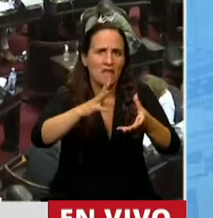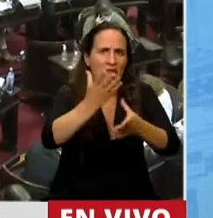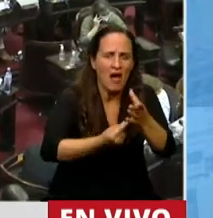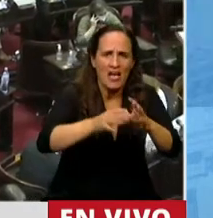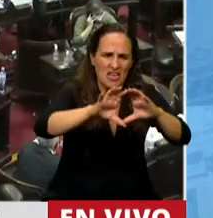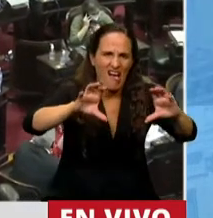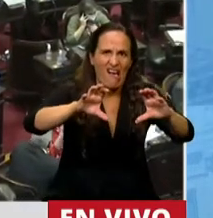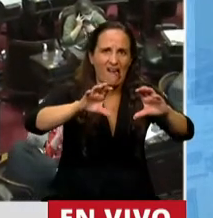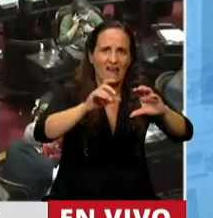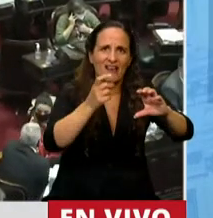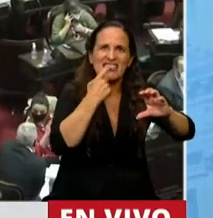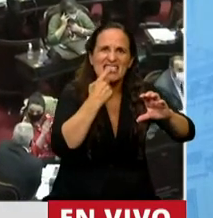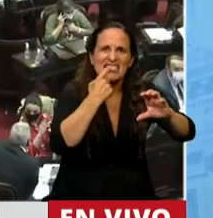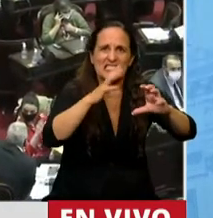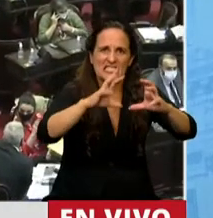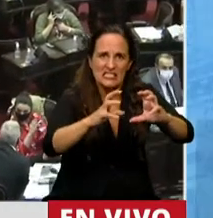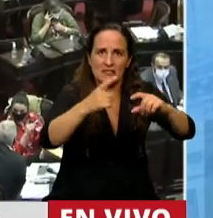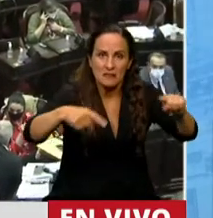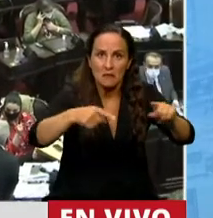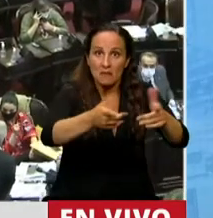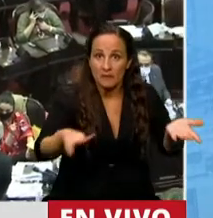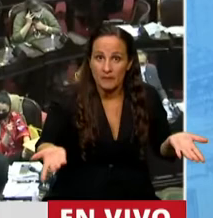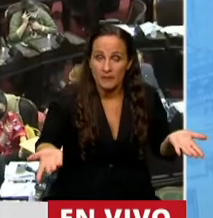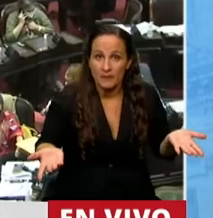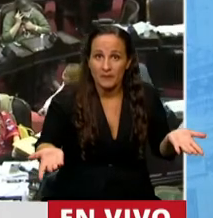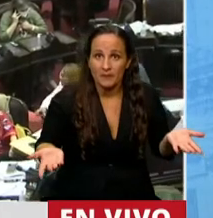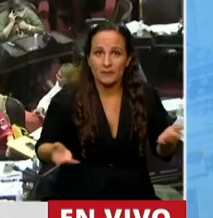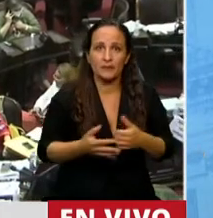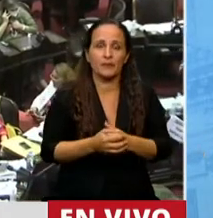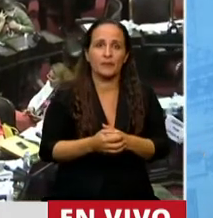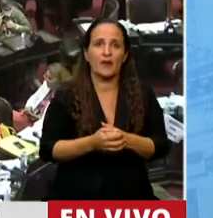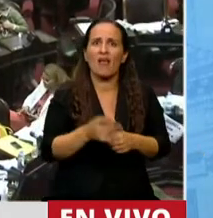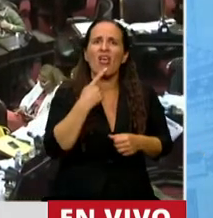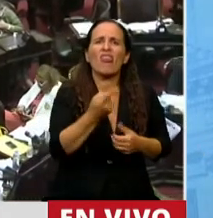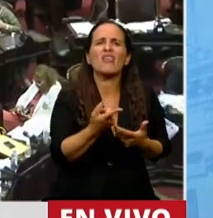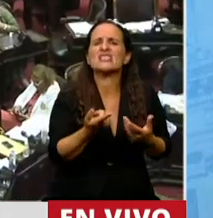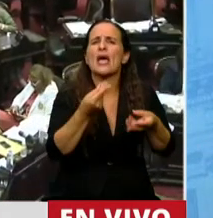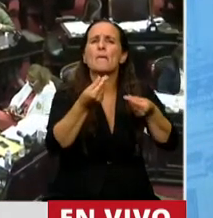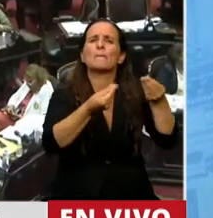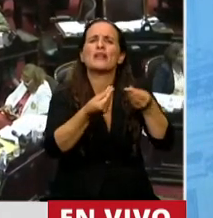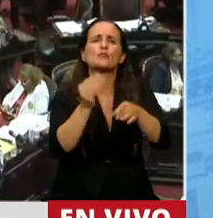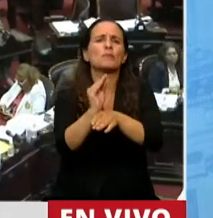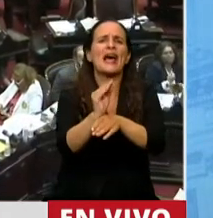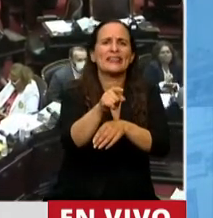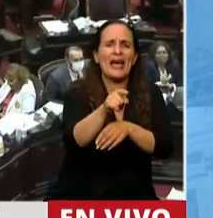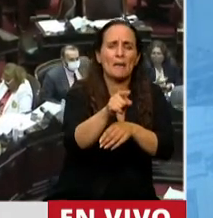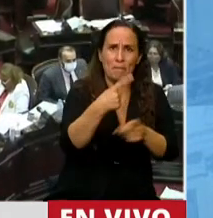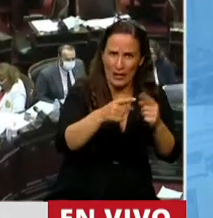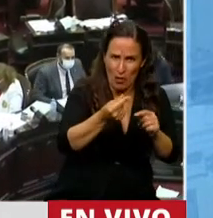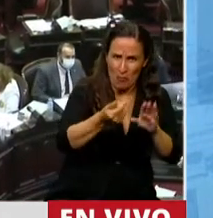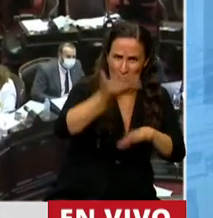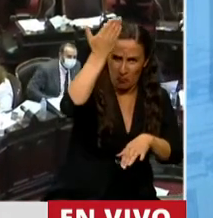deficiente se decía que era por falta de presupuesto pero el presupuesto había aumentado